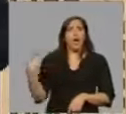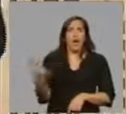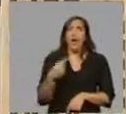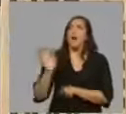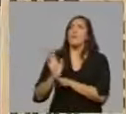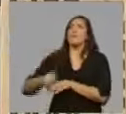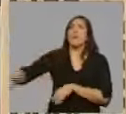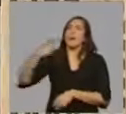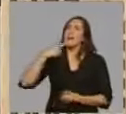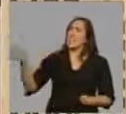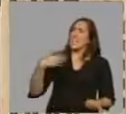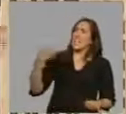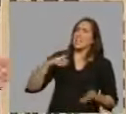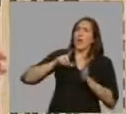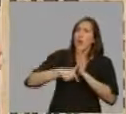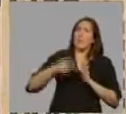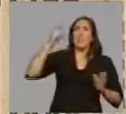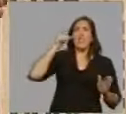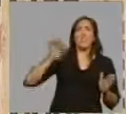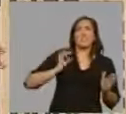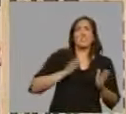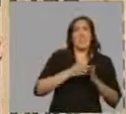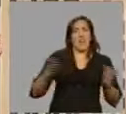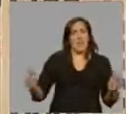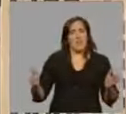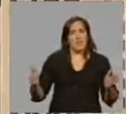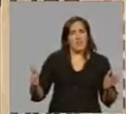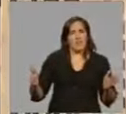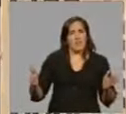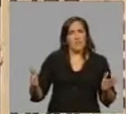nos criticaron durante 10 años. Y quienes